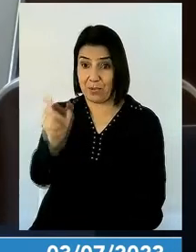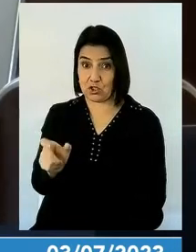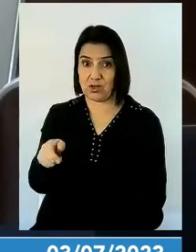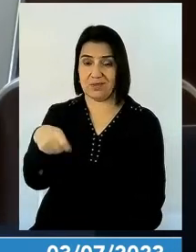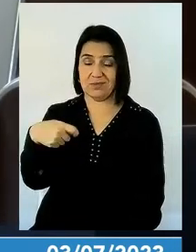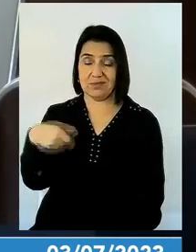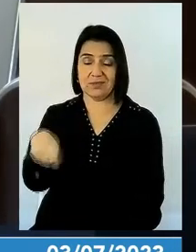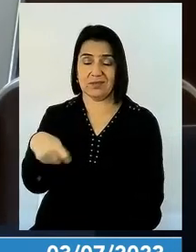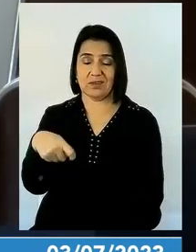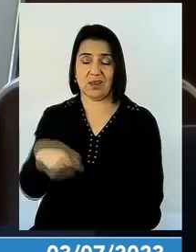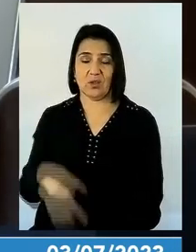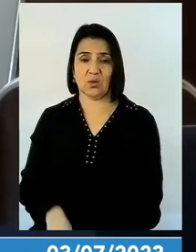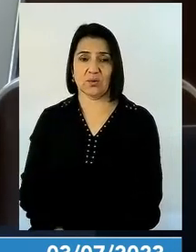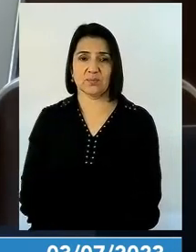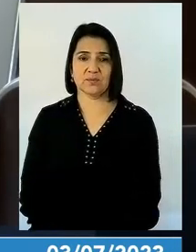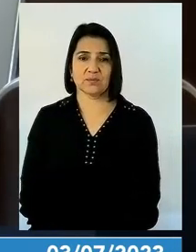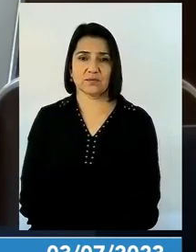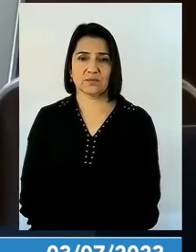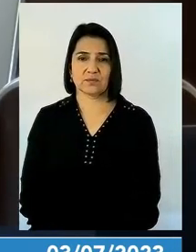en la época en que él fue alcalde,